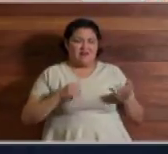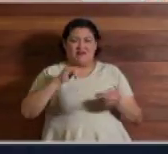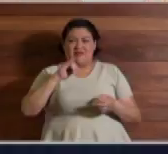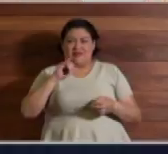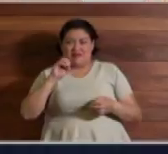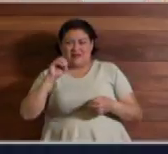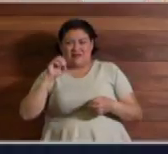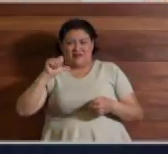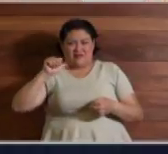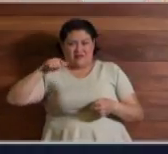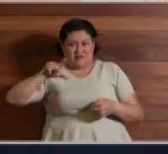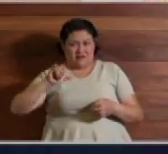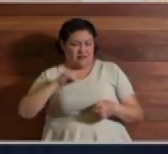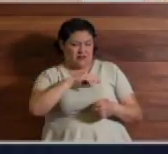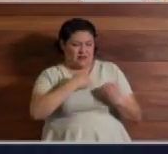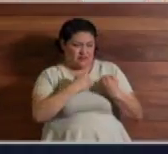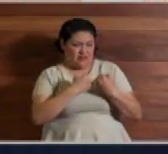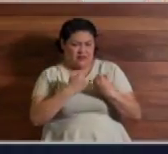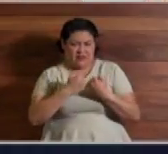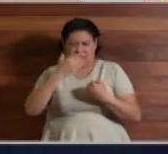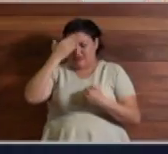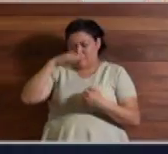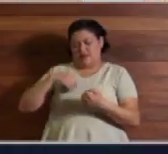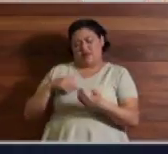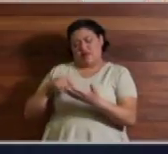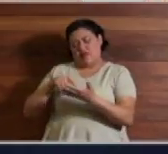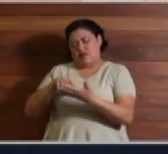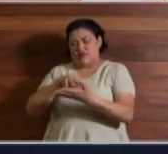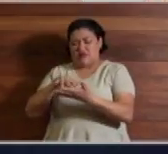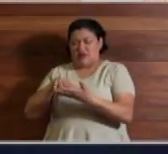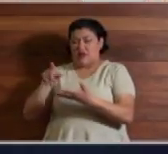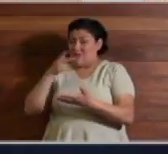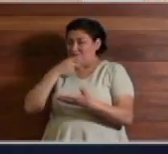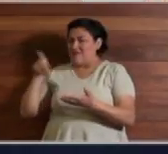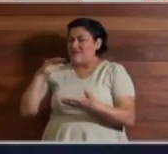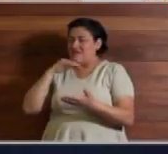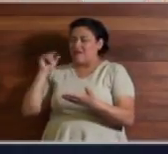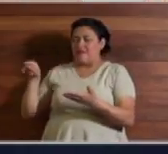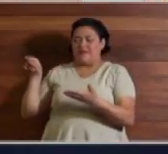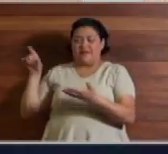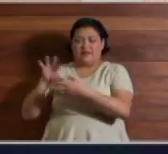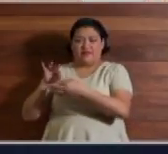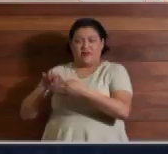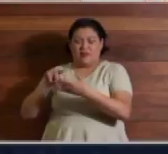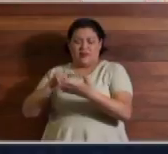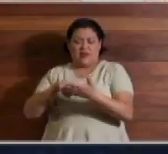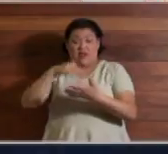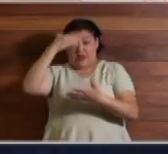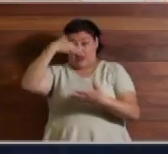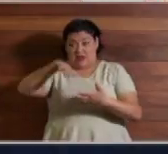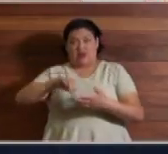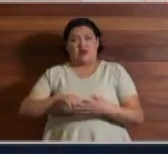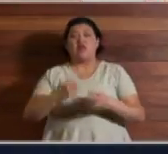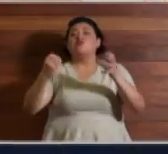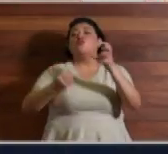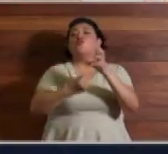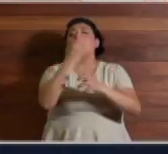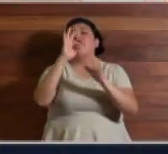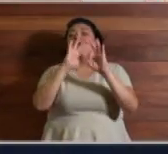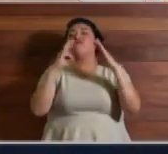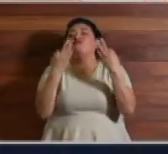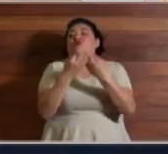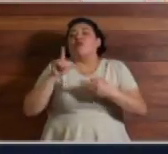que es importante trascender este adjetivo de un gobierno, un paradigma neoliberal, y asumir